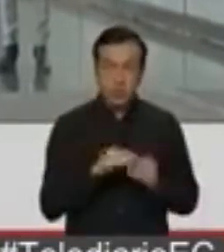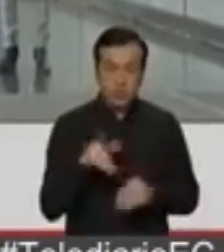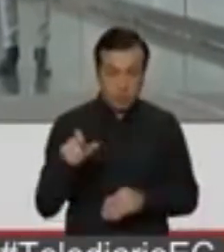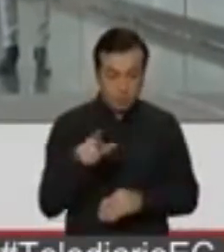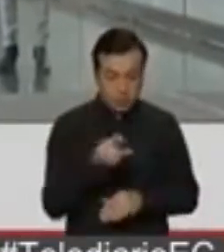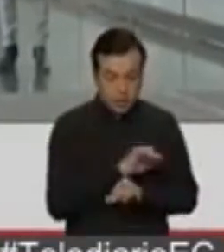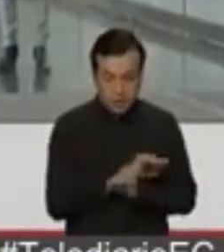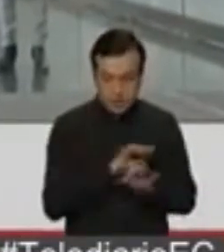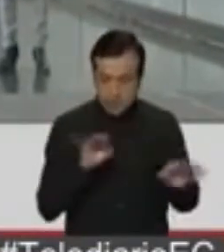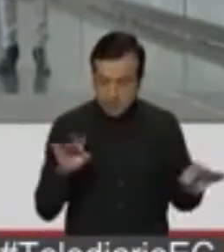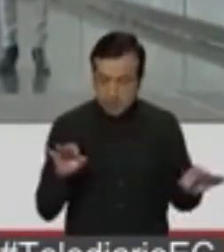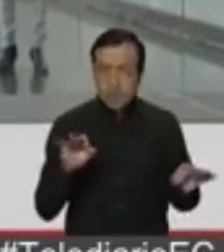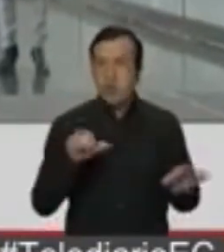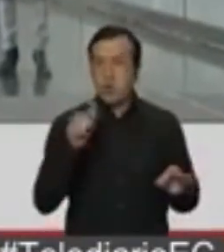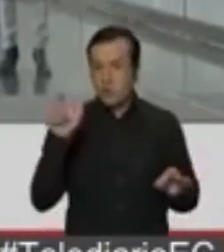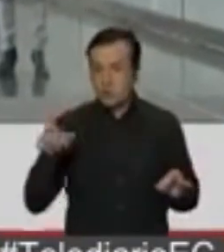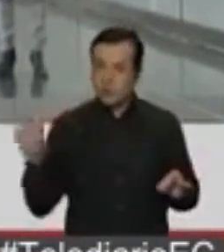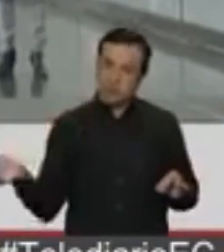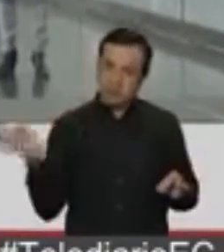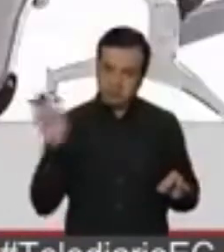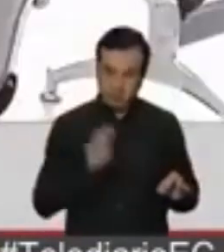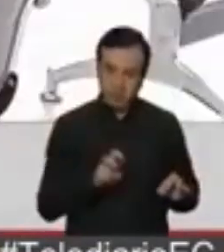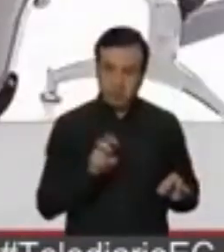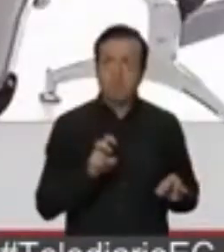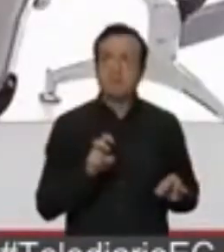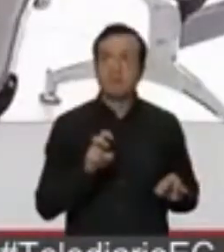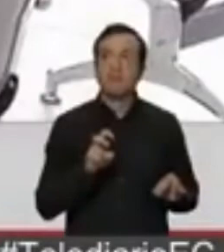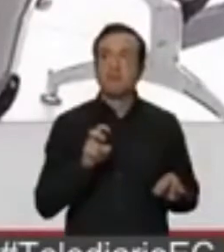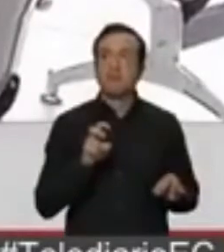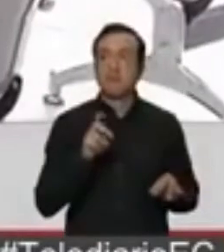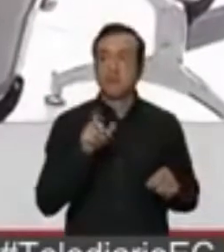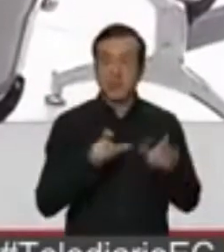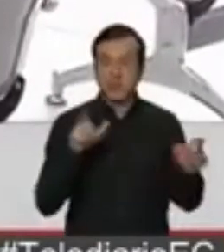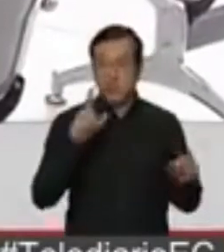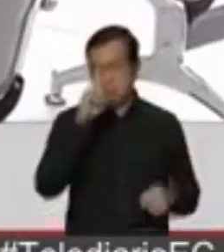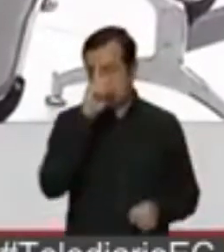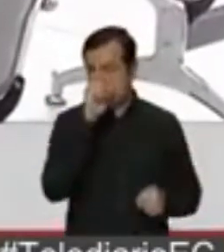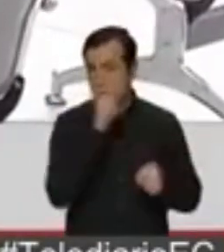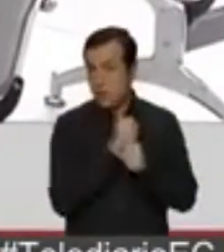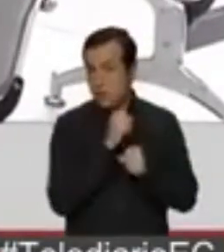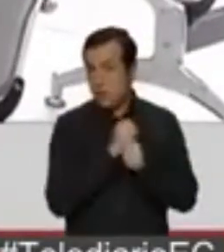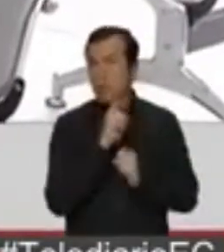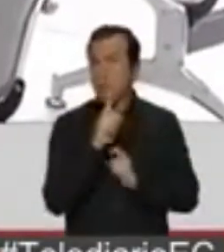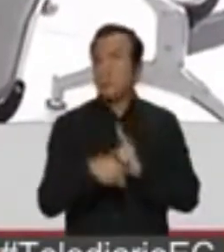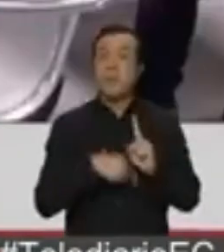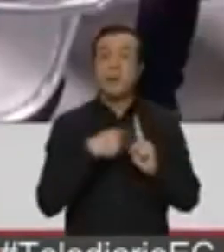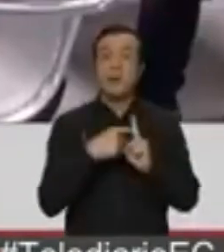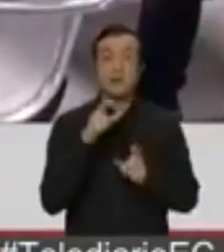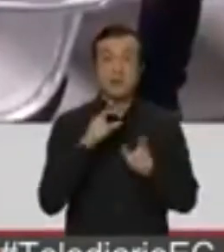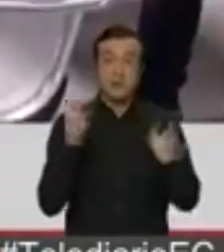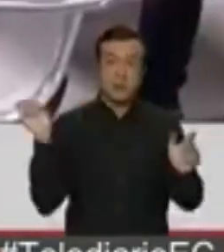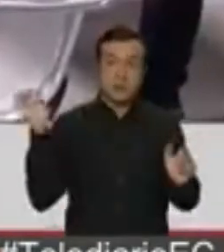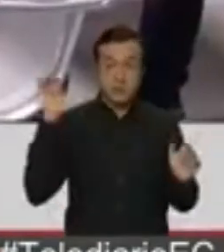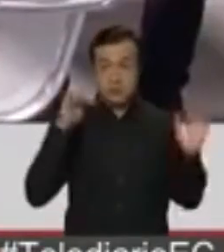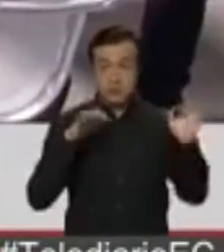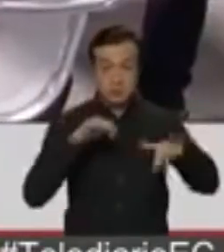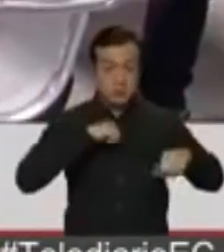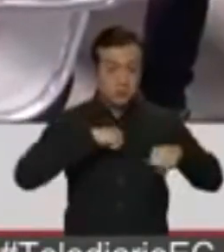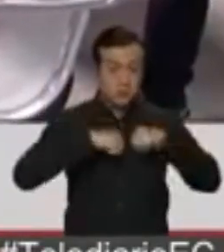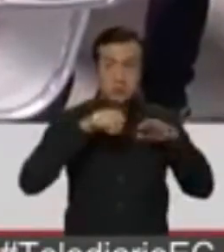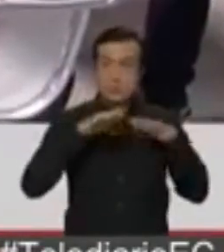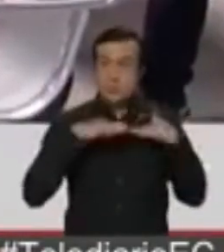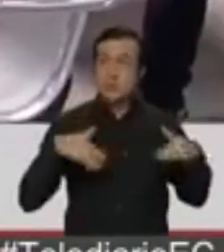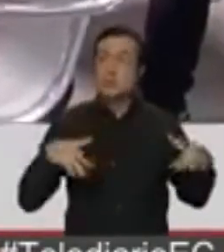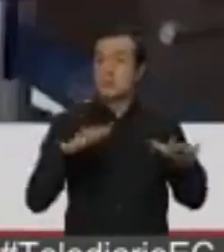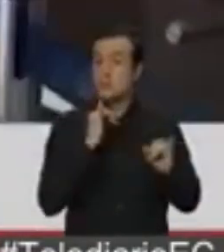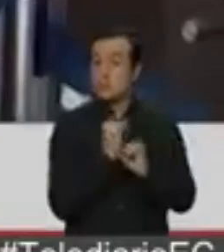puesto a fin de que otra persona pueda hacer uso de ello. El retorno de los servidores públicos también aumentó la demanda ciudadana a los diferentes trámites que se brindan en